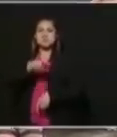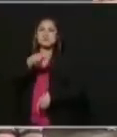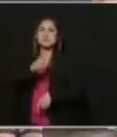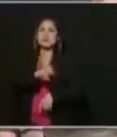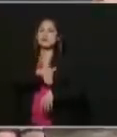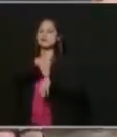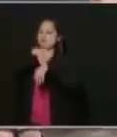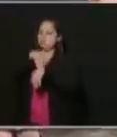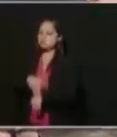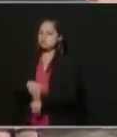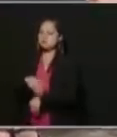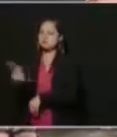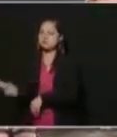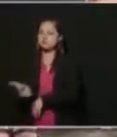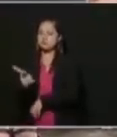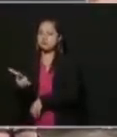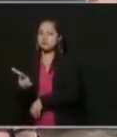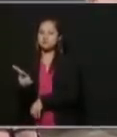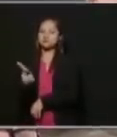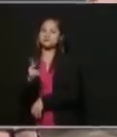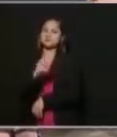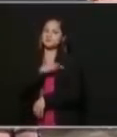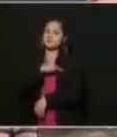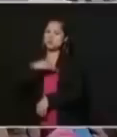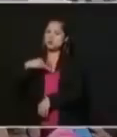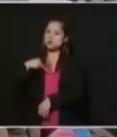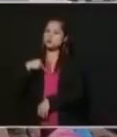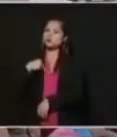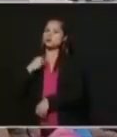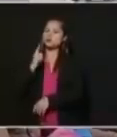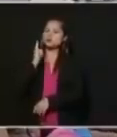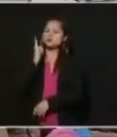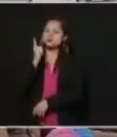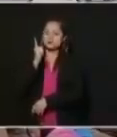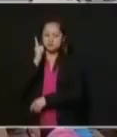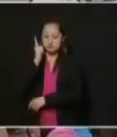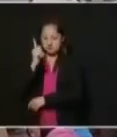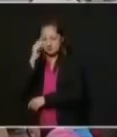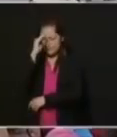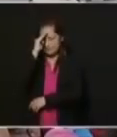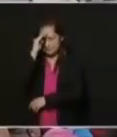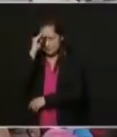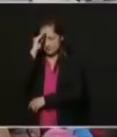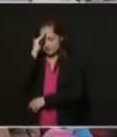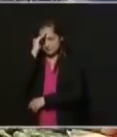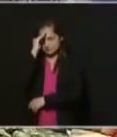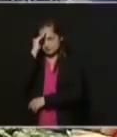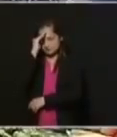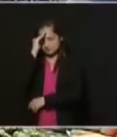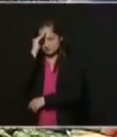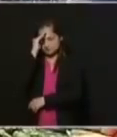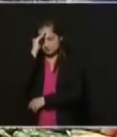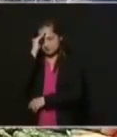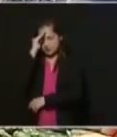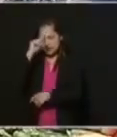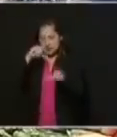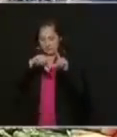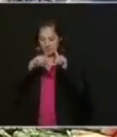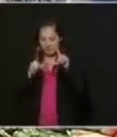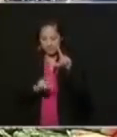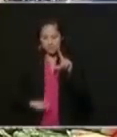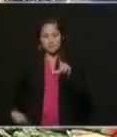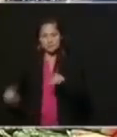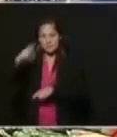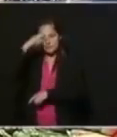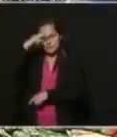Tenemos mucha esperanza. Y en ese momento, claro, el clamor de los presentes. Vivirá a partir de hoy